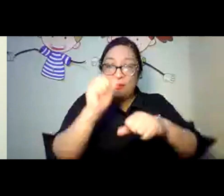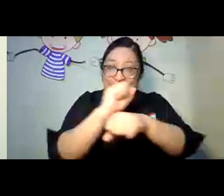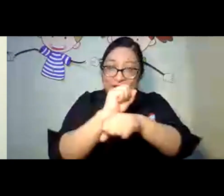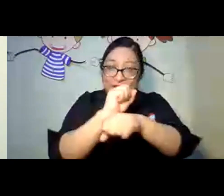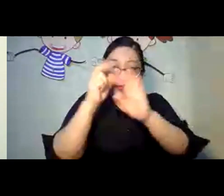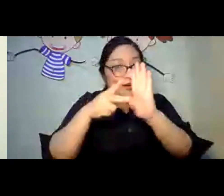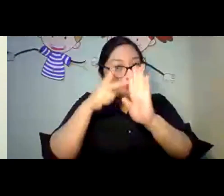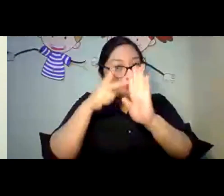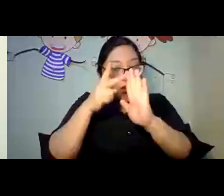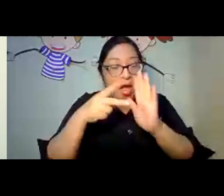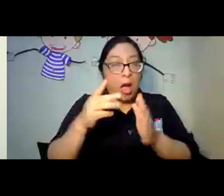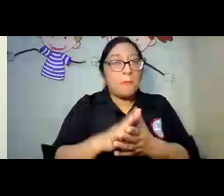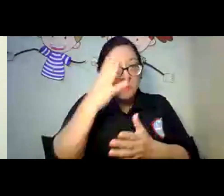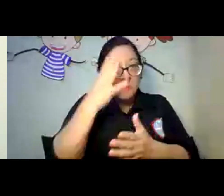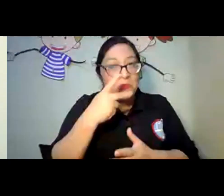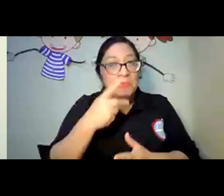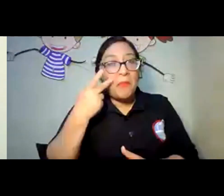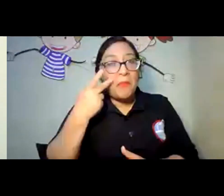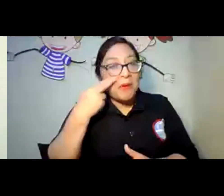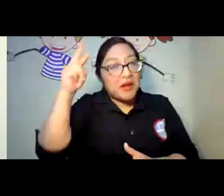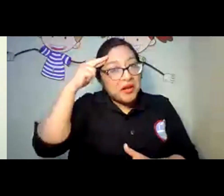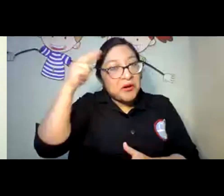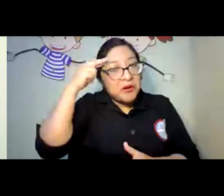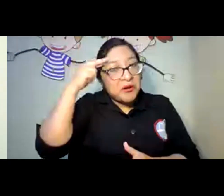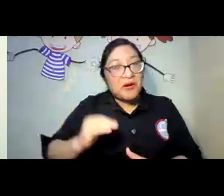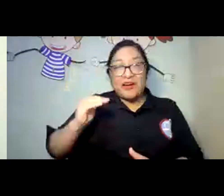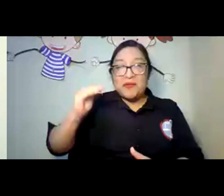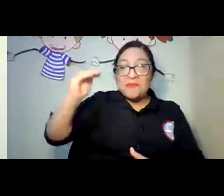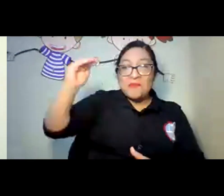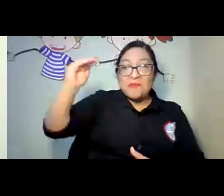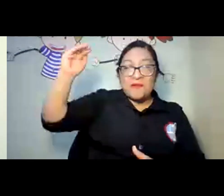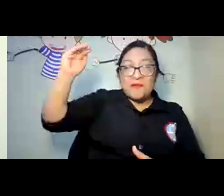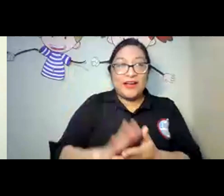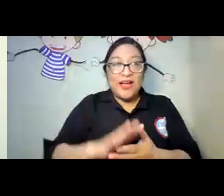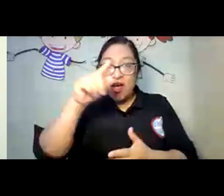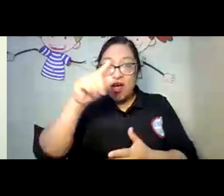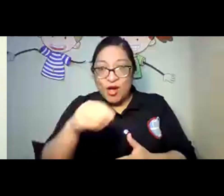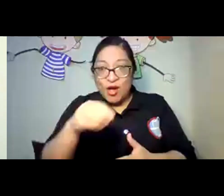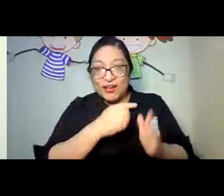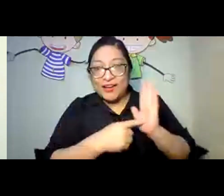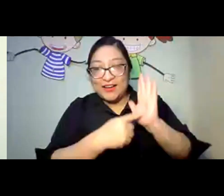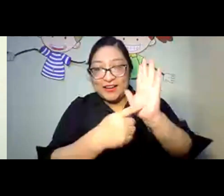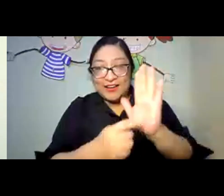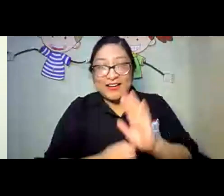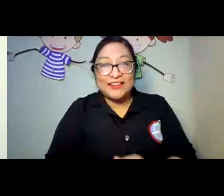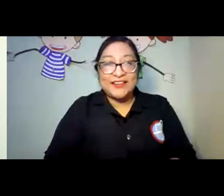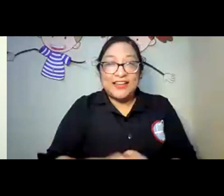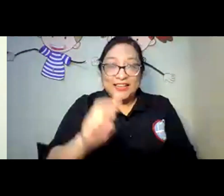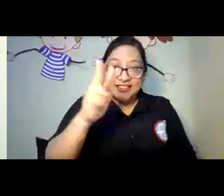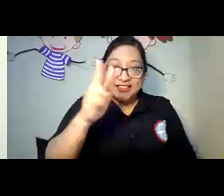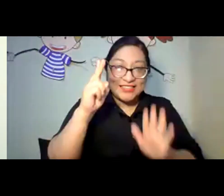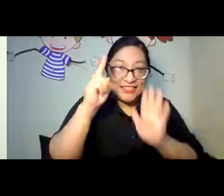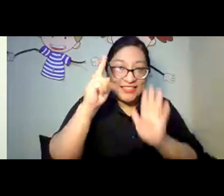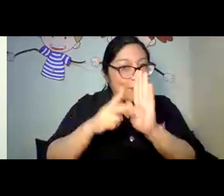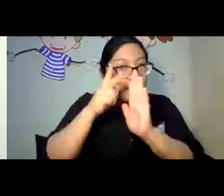bonito es ver el crecimiento de nuestros estudiantes. Vamos entonces a presentar el segundo video.